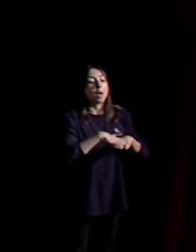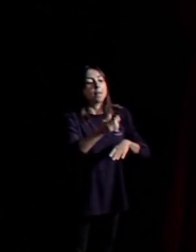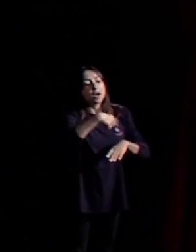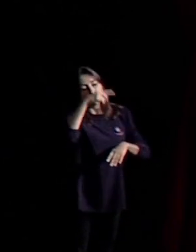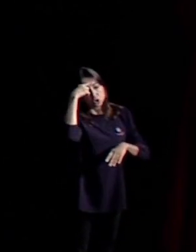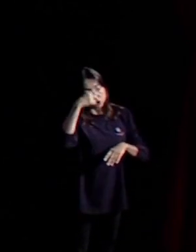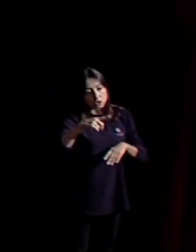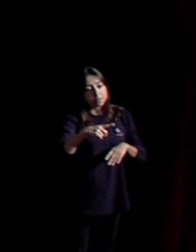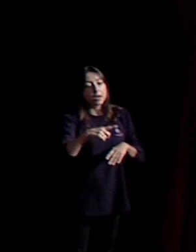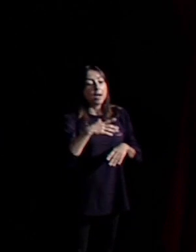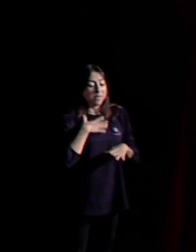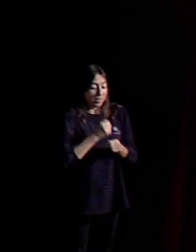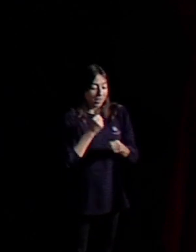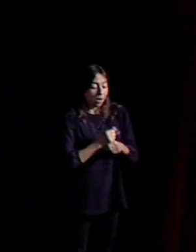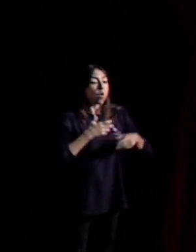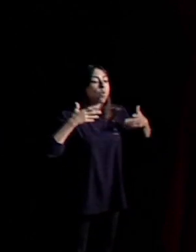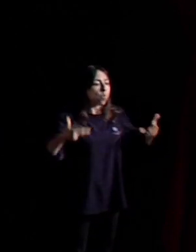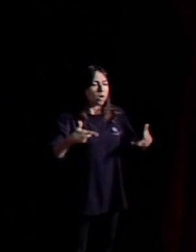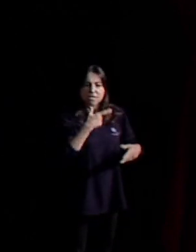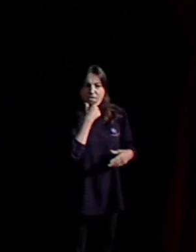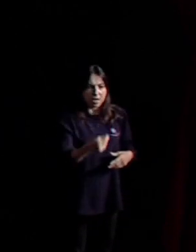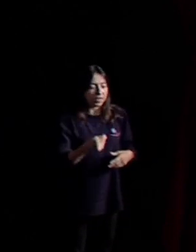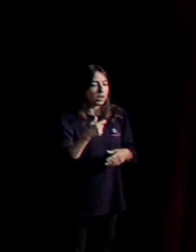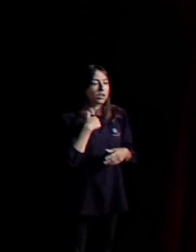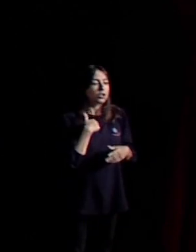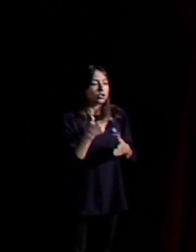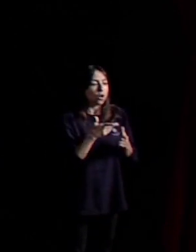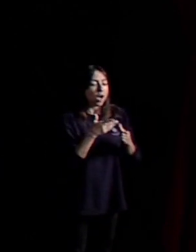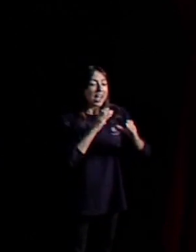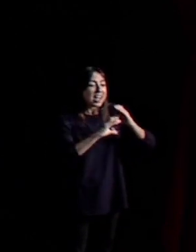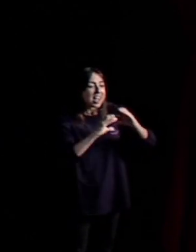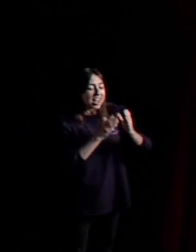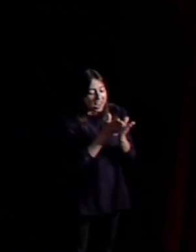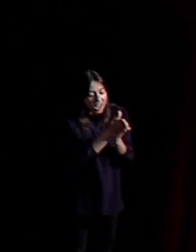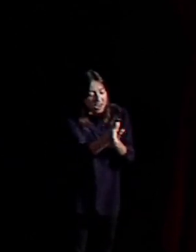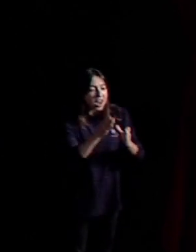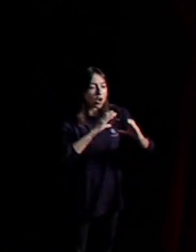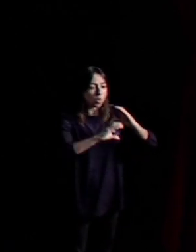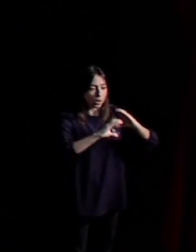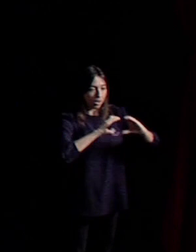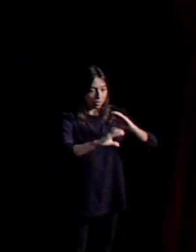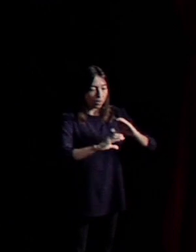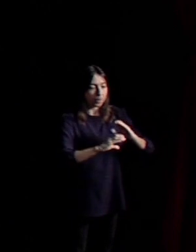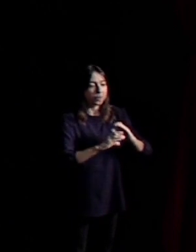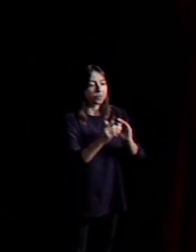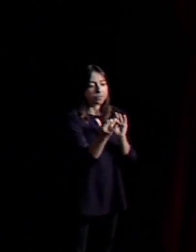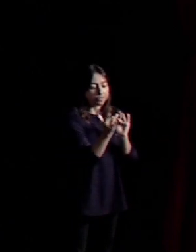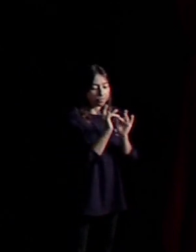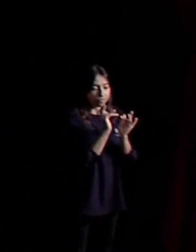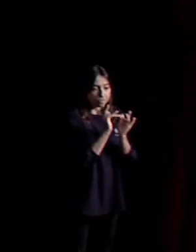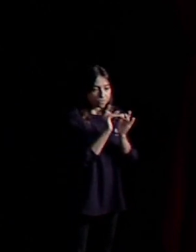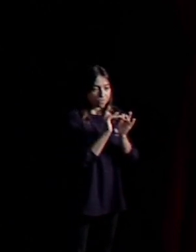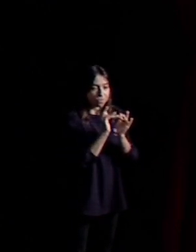sepan ustedes en qué consiste mi trabajo, es muy simple. Yo soy, digamos, el canal de comunicación entre